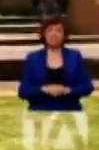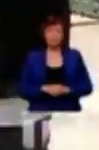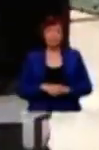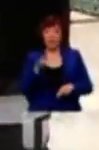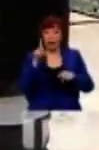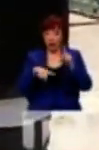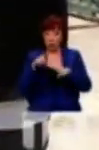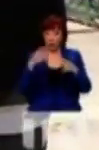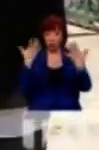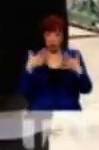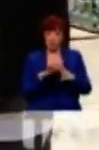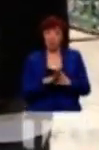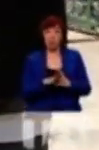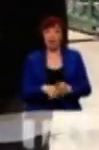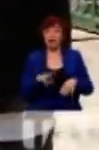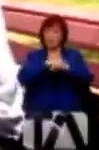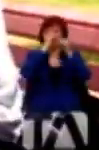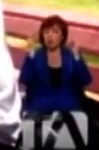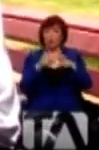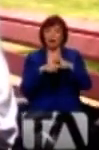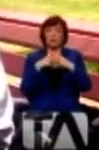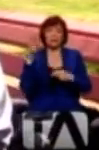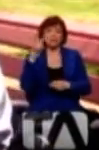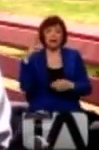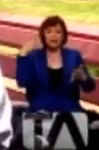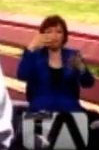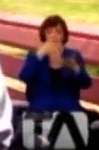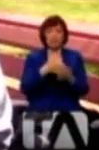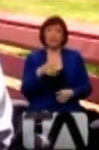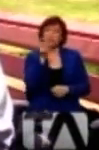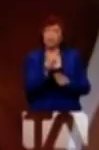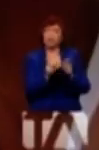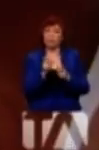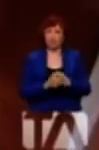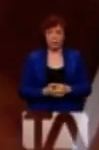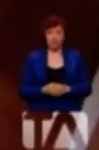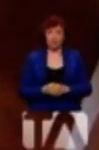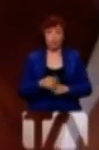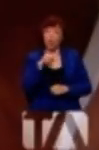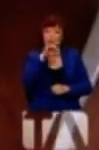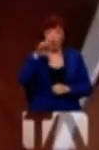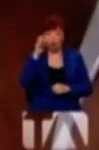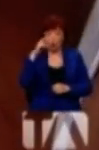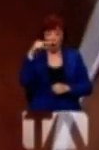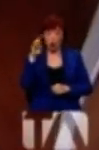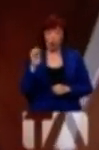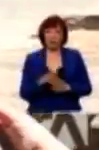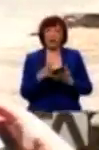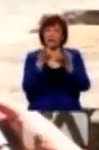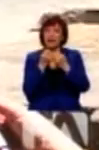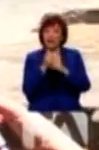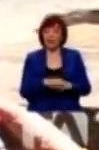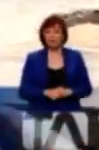ya llegaron, guardan su lugar desde la mañana de este viernes, como Jorge Luis, que quiere ser parte de Yo Me Llamo, imitando a